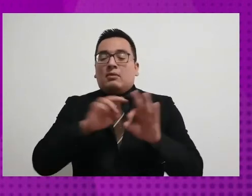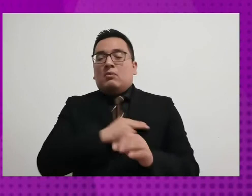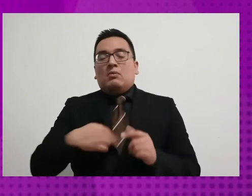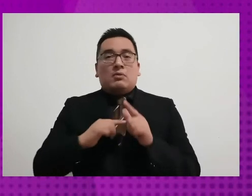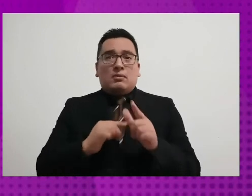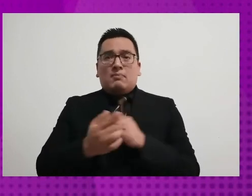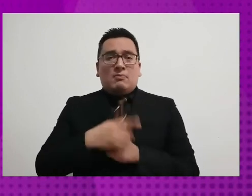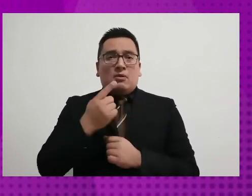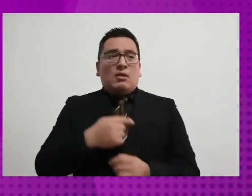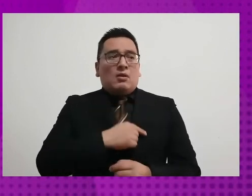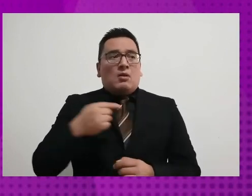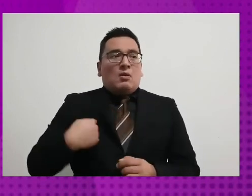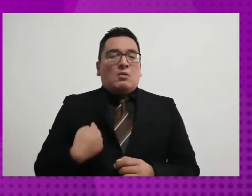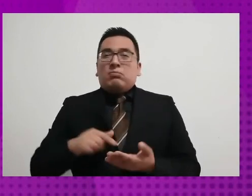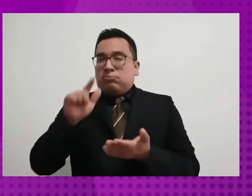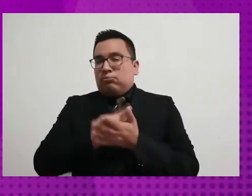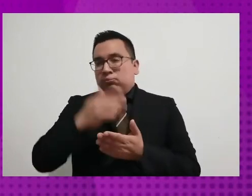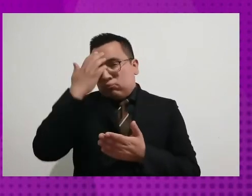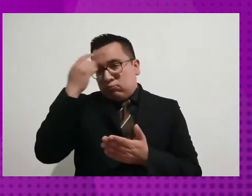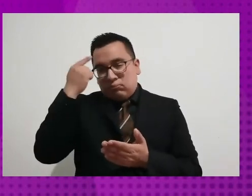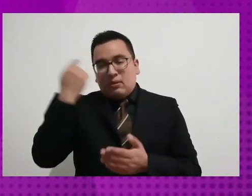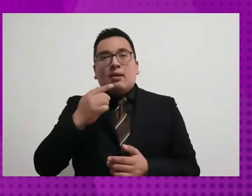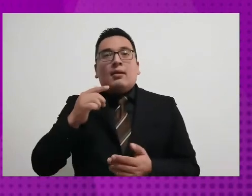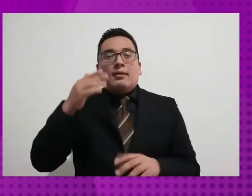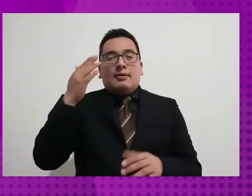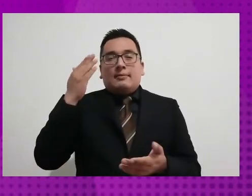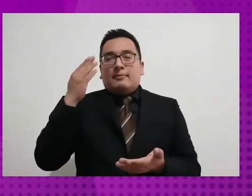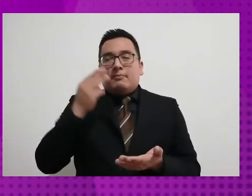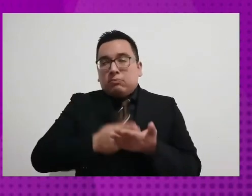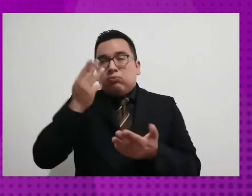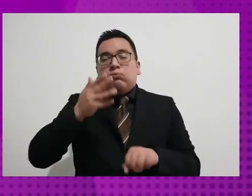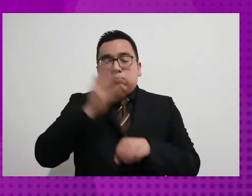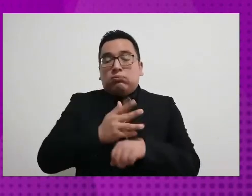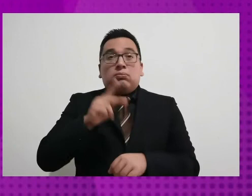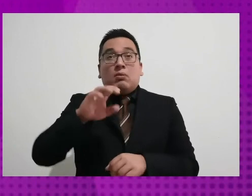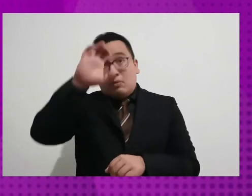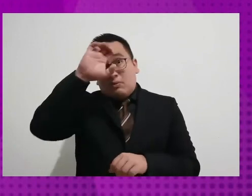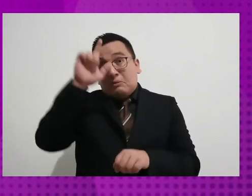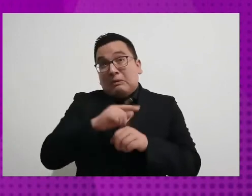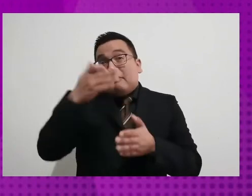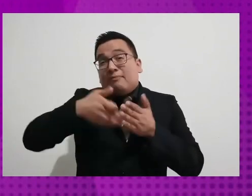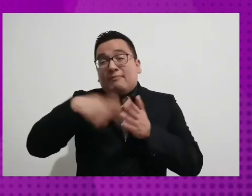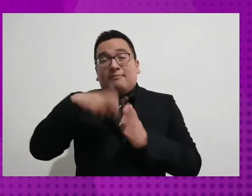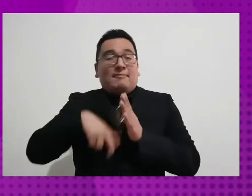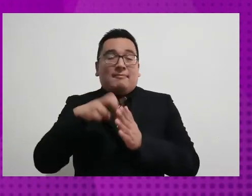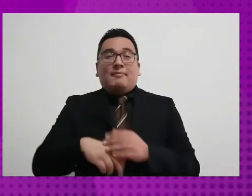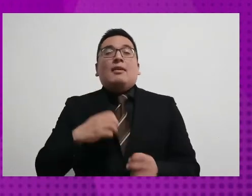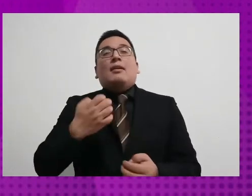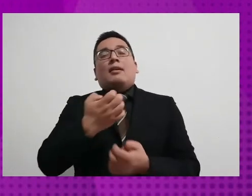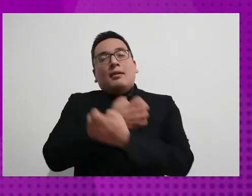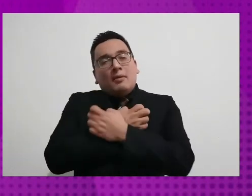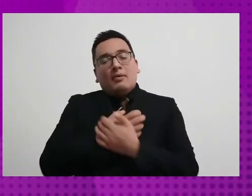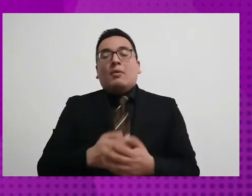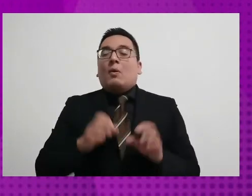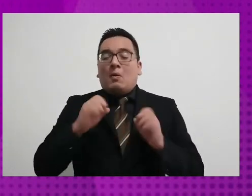importante avanzar, porque estamos avanzando por la vía legal de sentencias, de resoluciones, pero en los hechos culturalmente es donde tenemos que avanzar, en